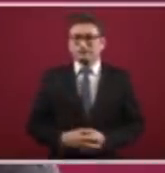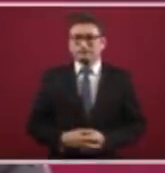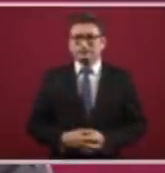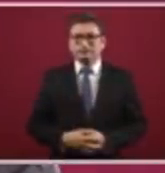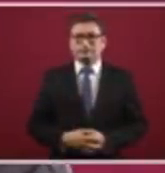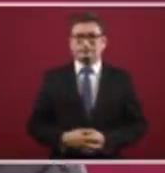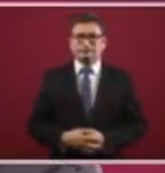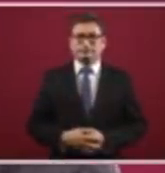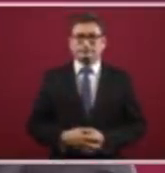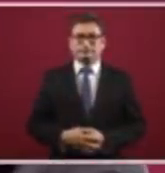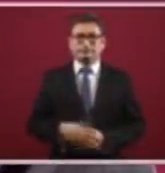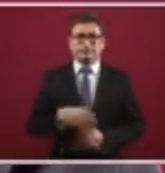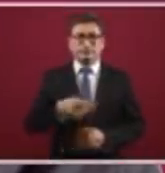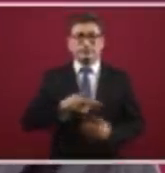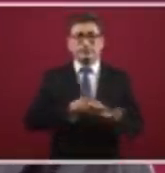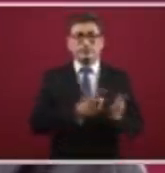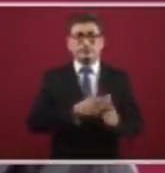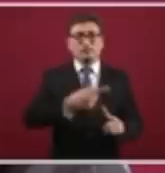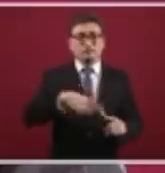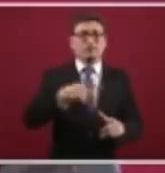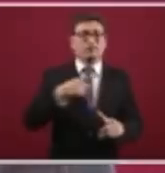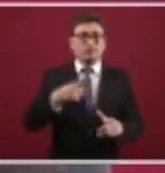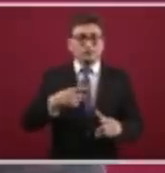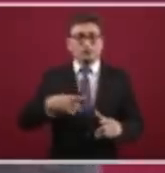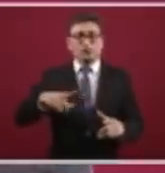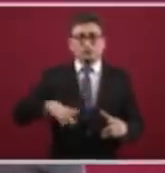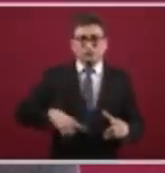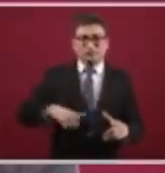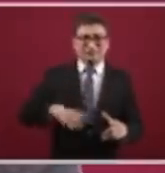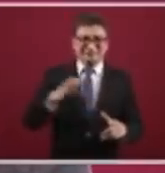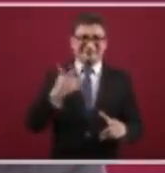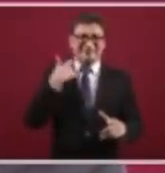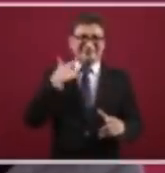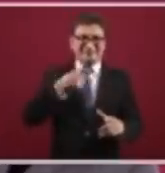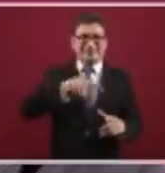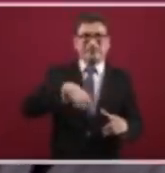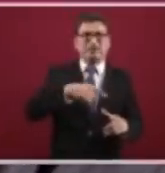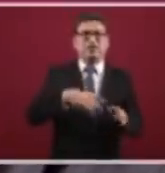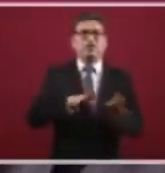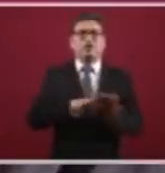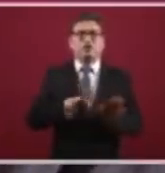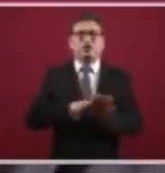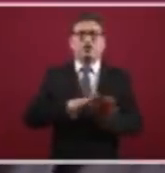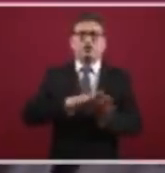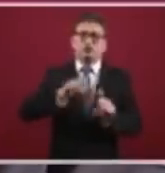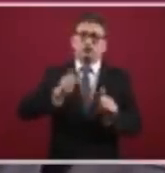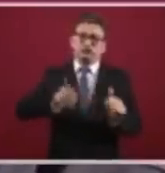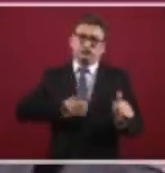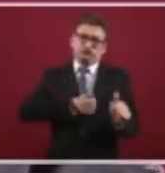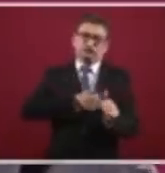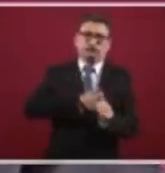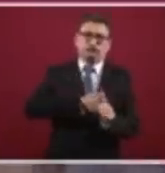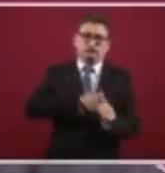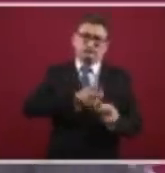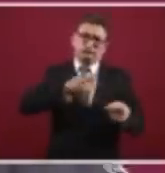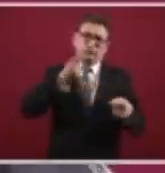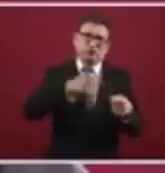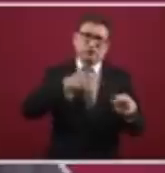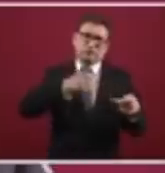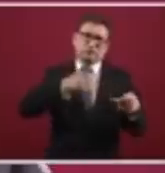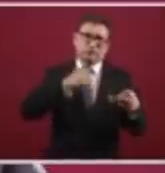la política neoliberal se imponía a otros